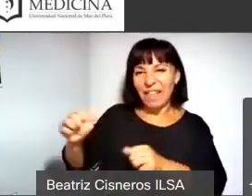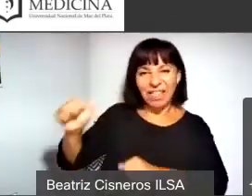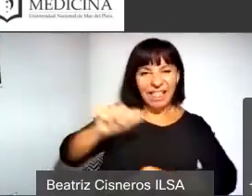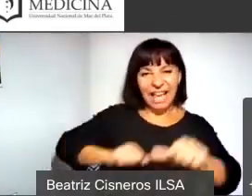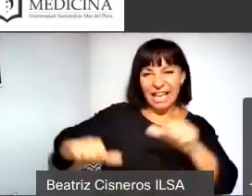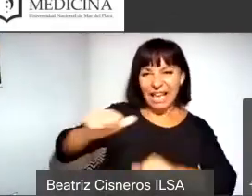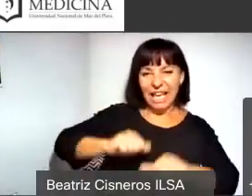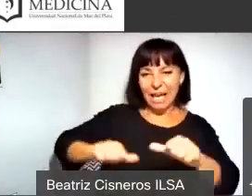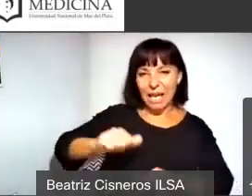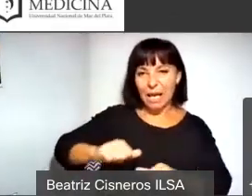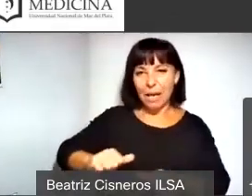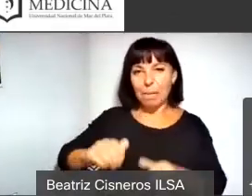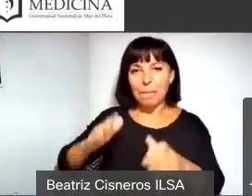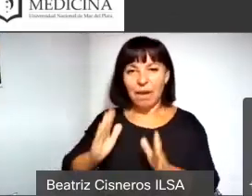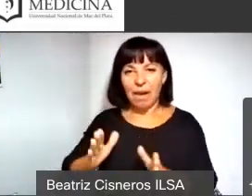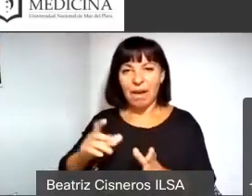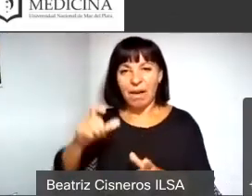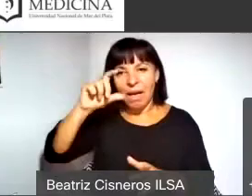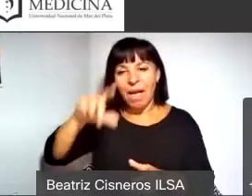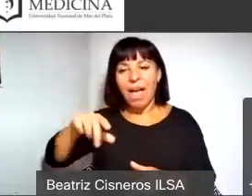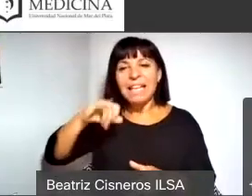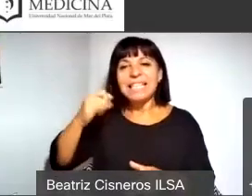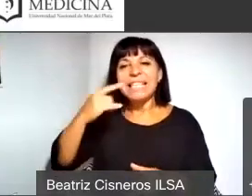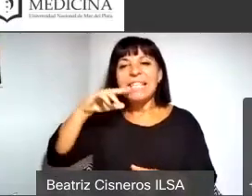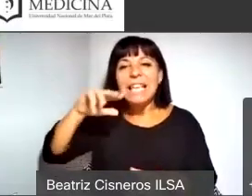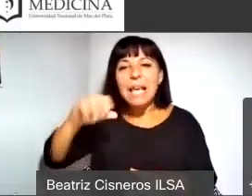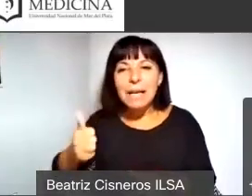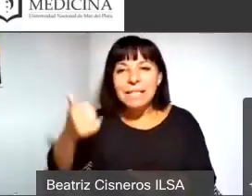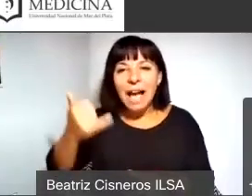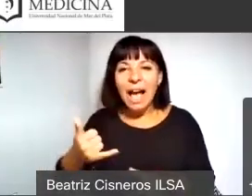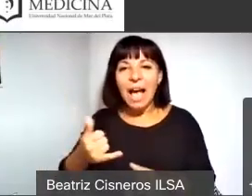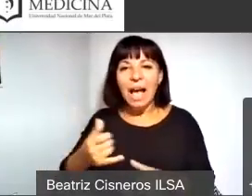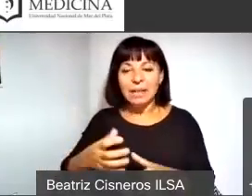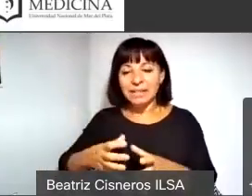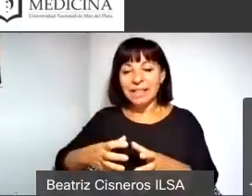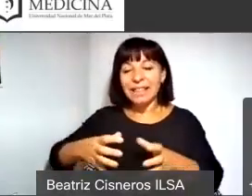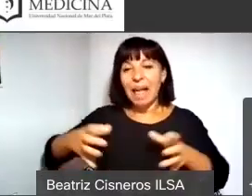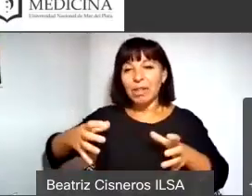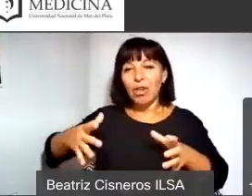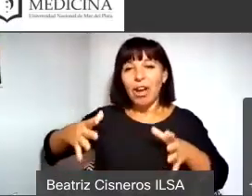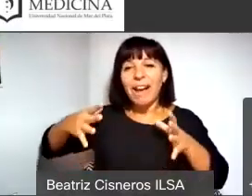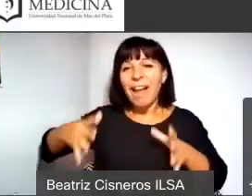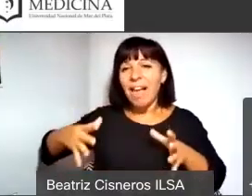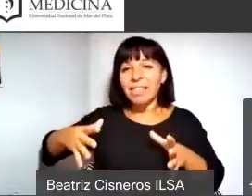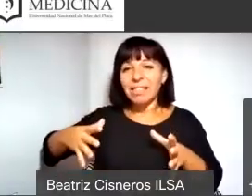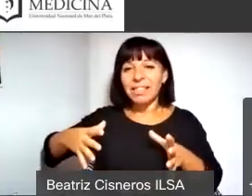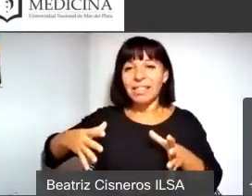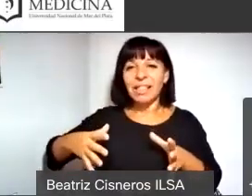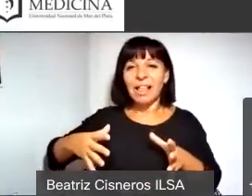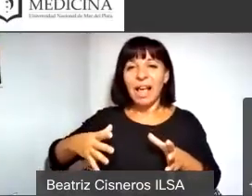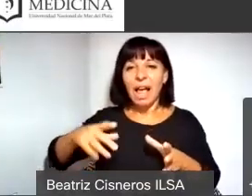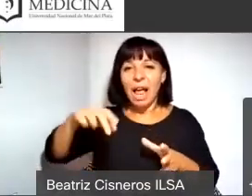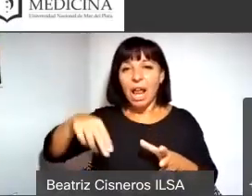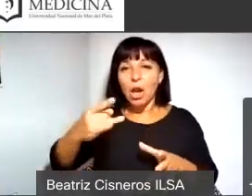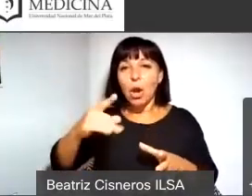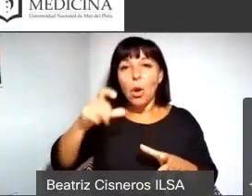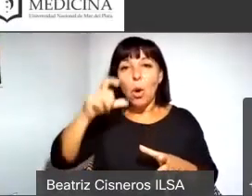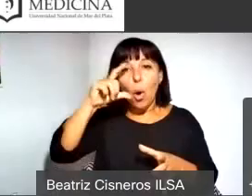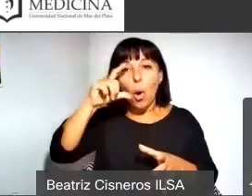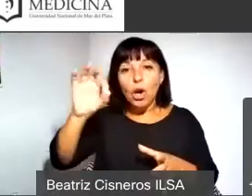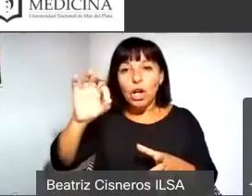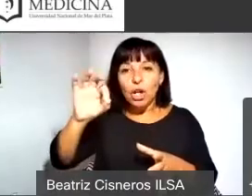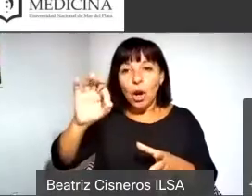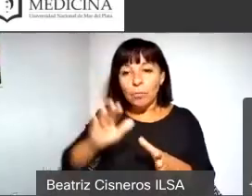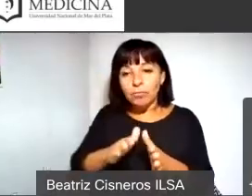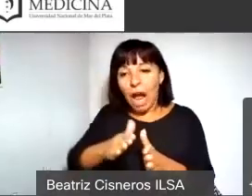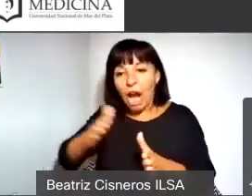que ver con las enzimas que contiene la vacuola y que tiene un tamaño tan grande que desplaza el núcleo hacia un costado de la célula,